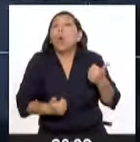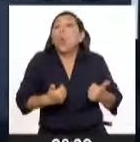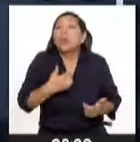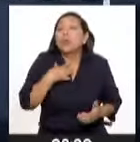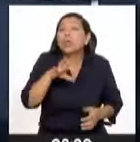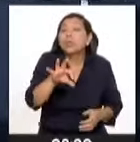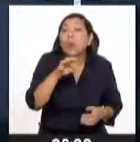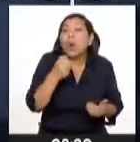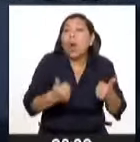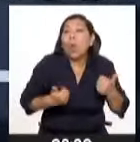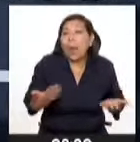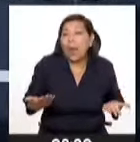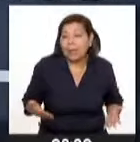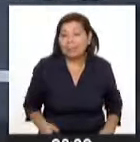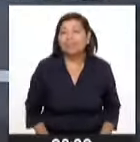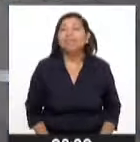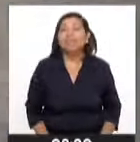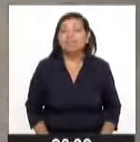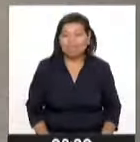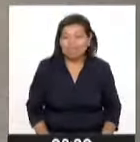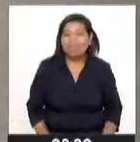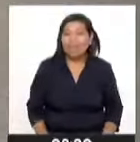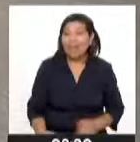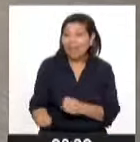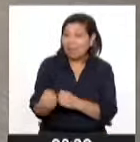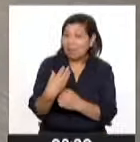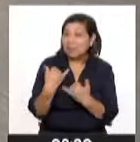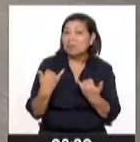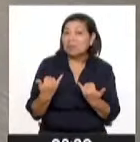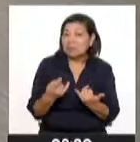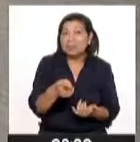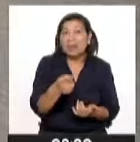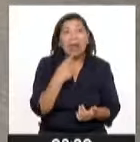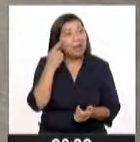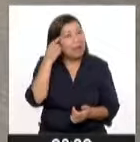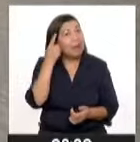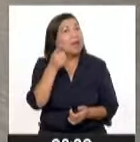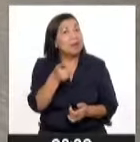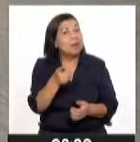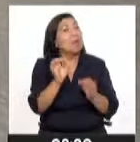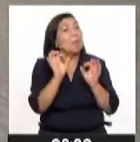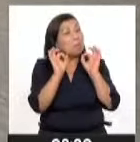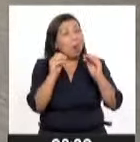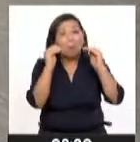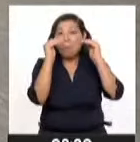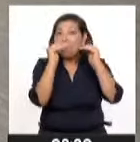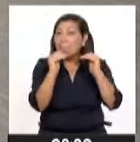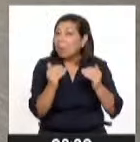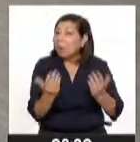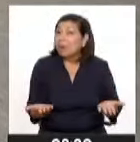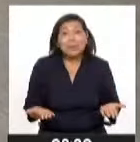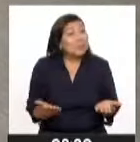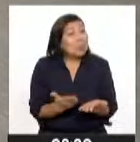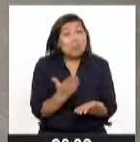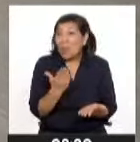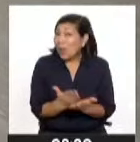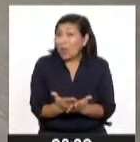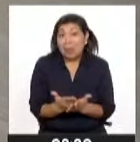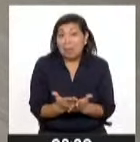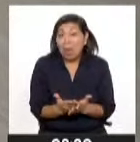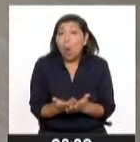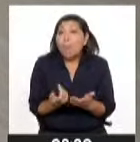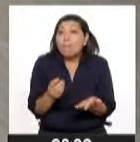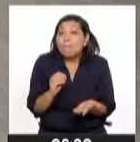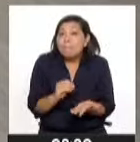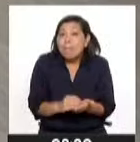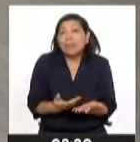AFPs. Gracias, Hans, por esta información. Bueno, y lo que tú señalas es puntual, ¿no? No se soluciona el problema del fondo de pensiones